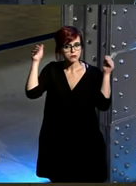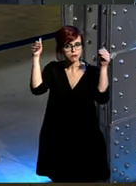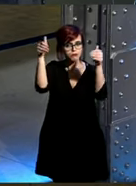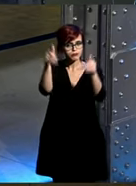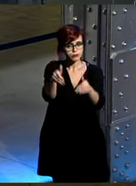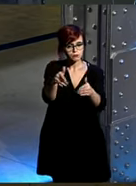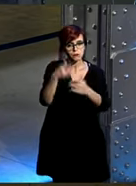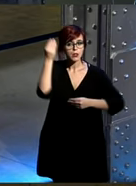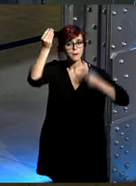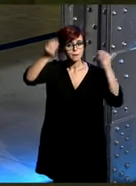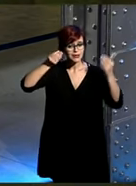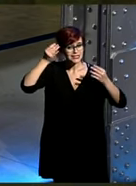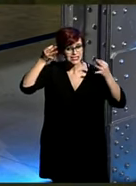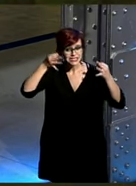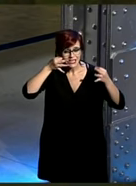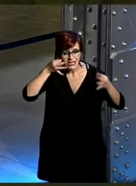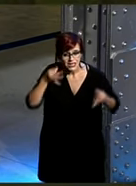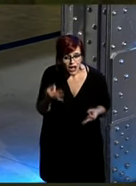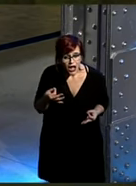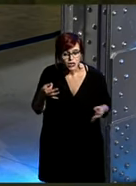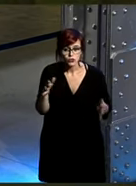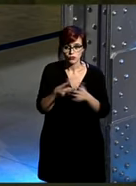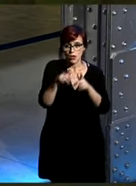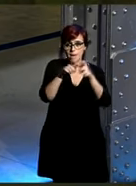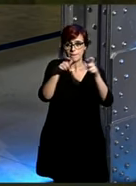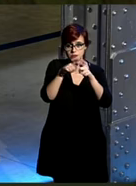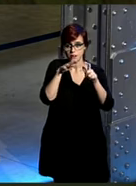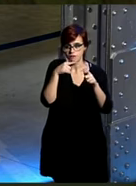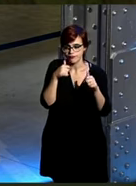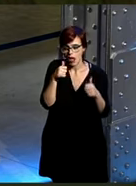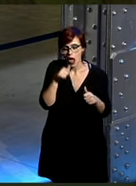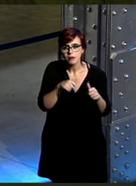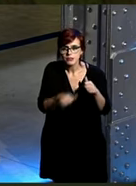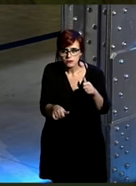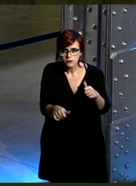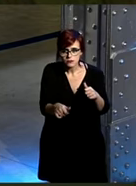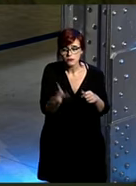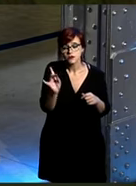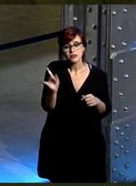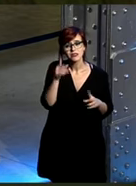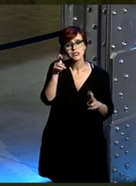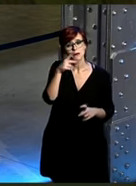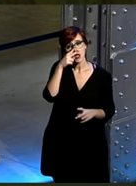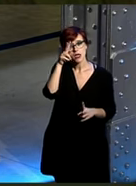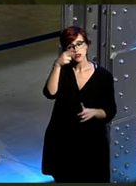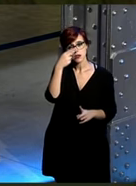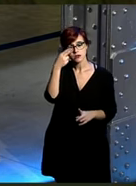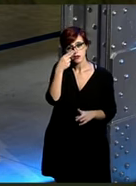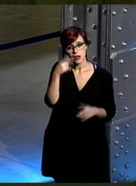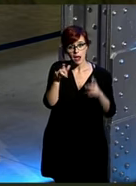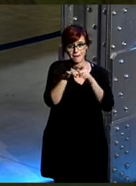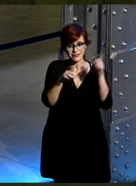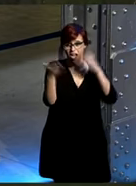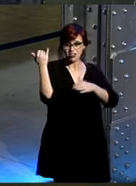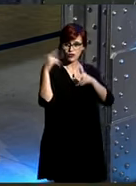creo que es lo que están pensando o pidiendo las empresas, aparte de la Y hay una cuestión muy cualificación. interesante, porque en el pasado las empresas no buscaban